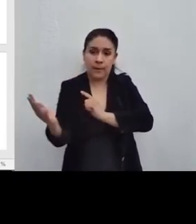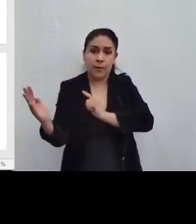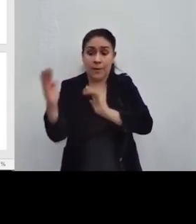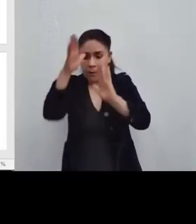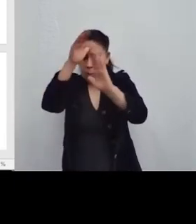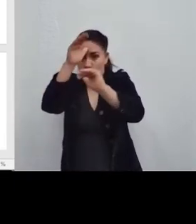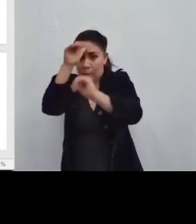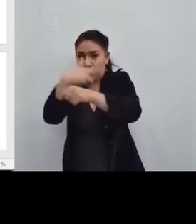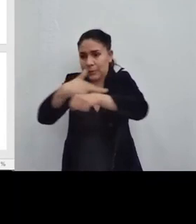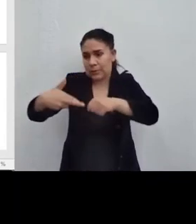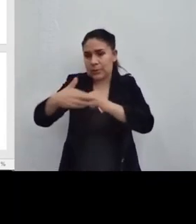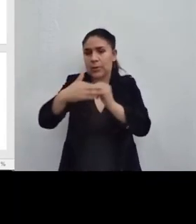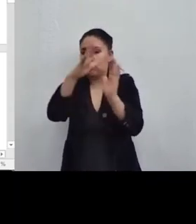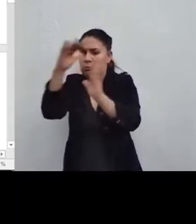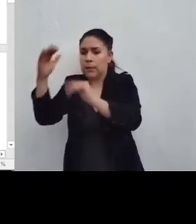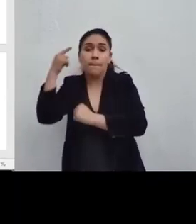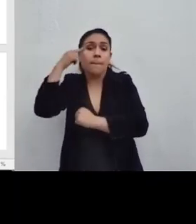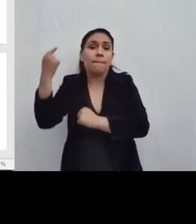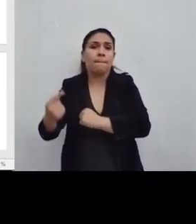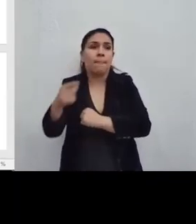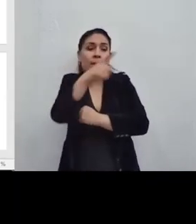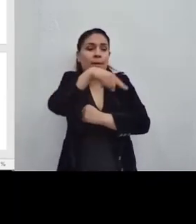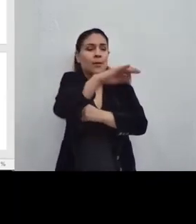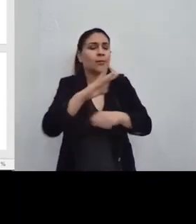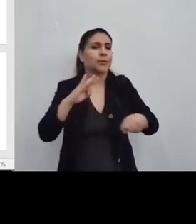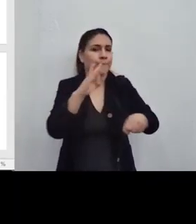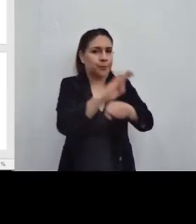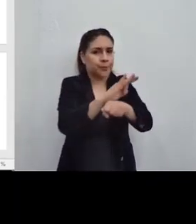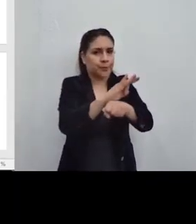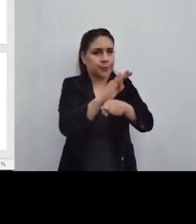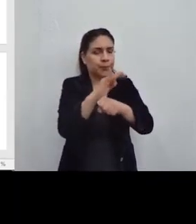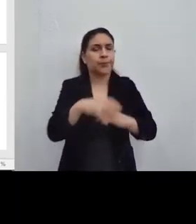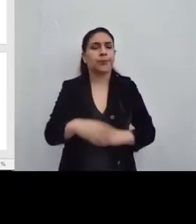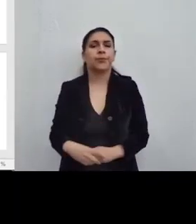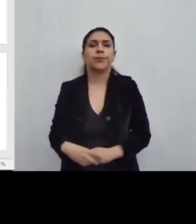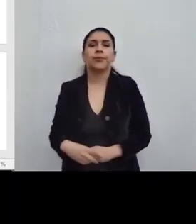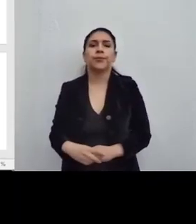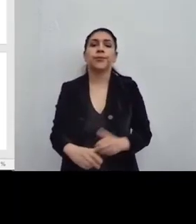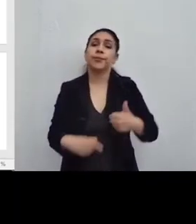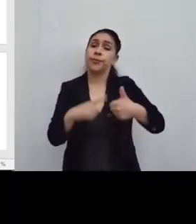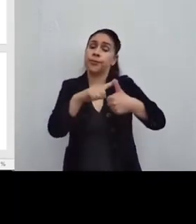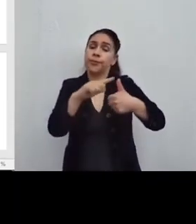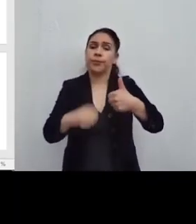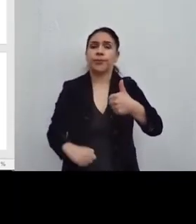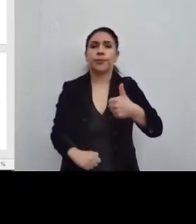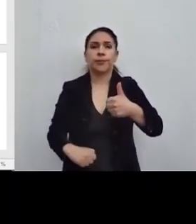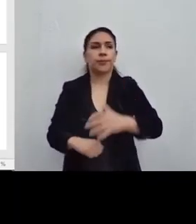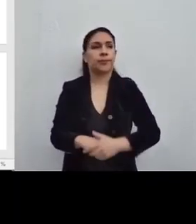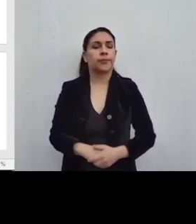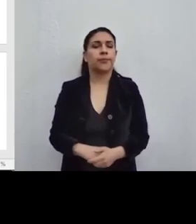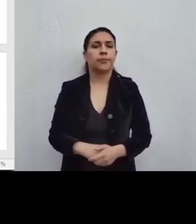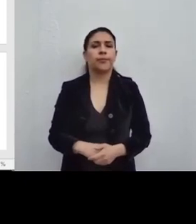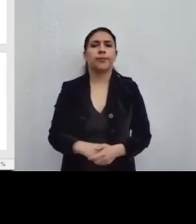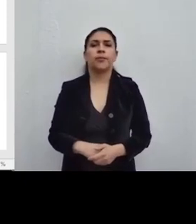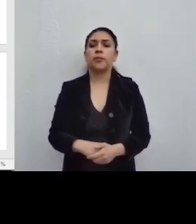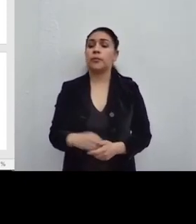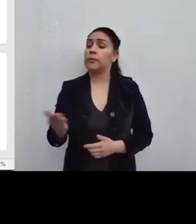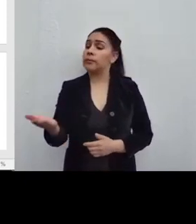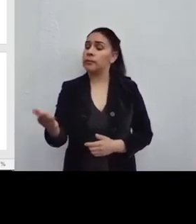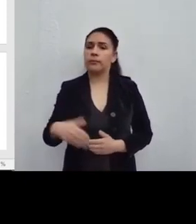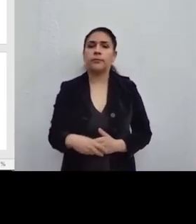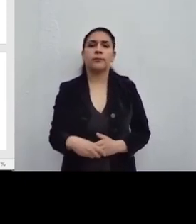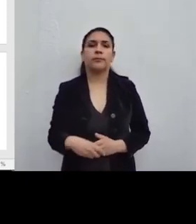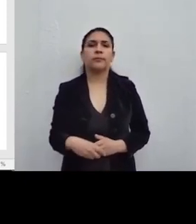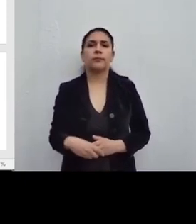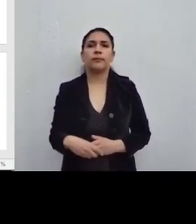social de la población en situación de discapacidad. Sexta, promover que en las